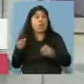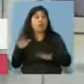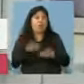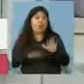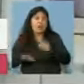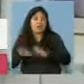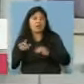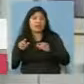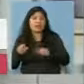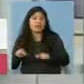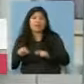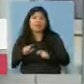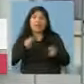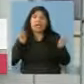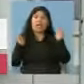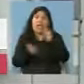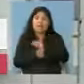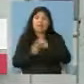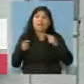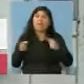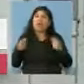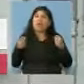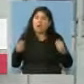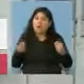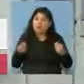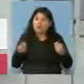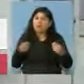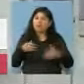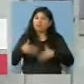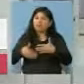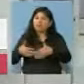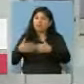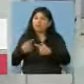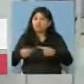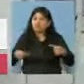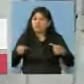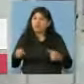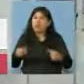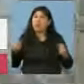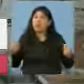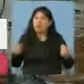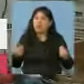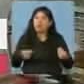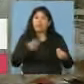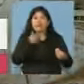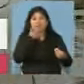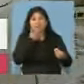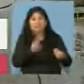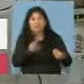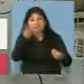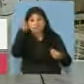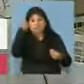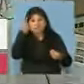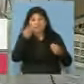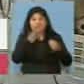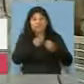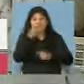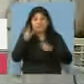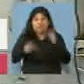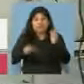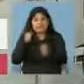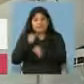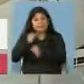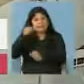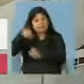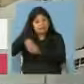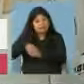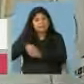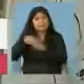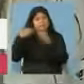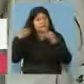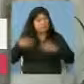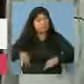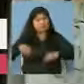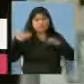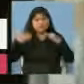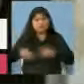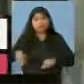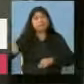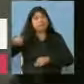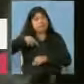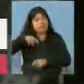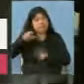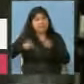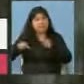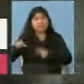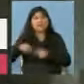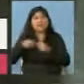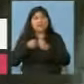poder hacer otros productos? Bien, gracias a Dios tenemos personal muy competente en nuestra empresa, y